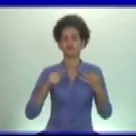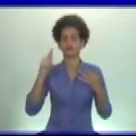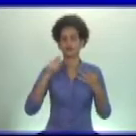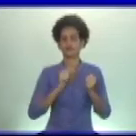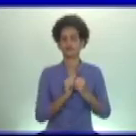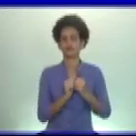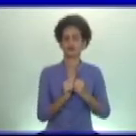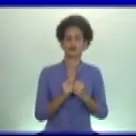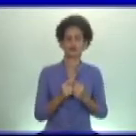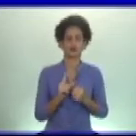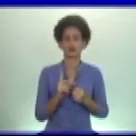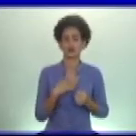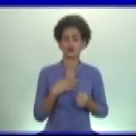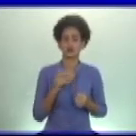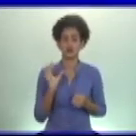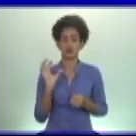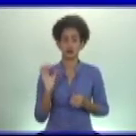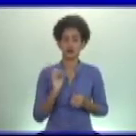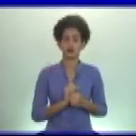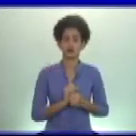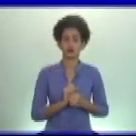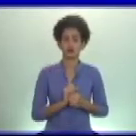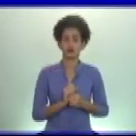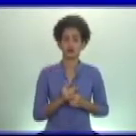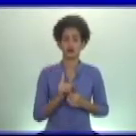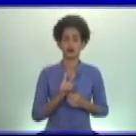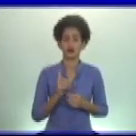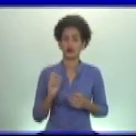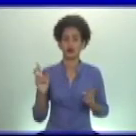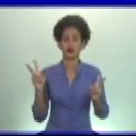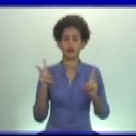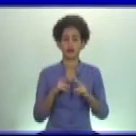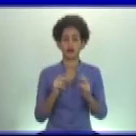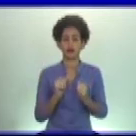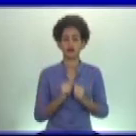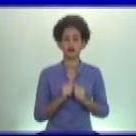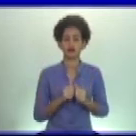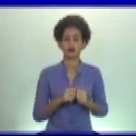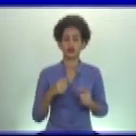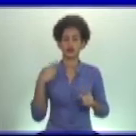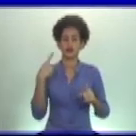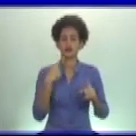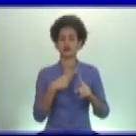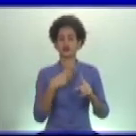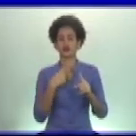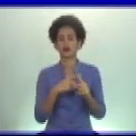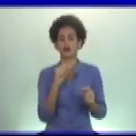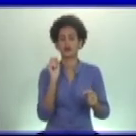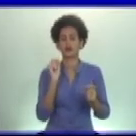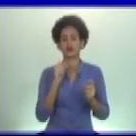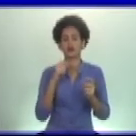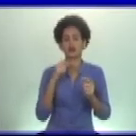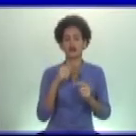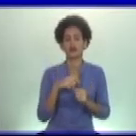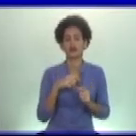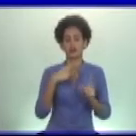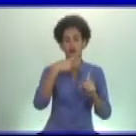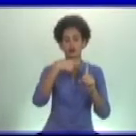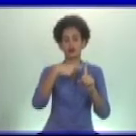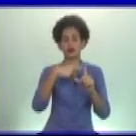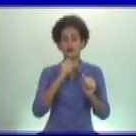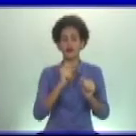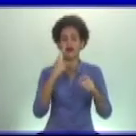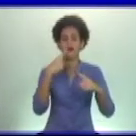dice no tiene 0, es impar, es positiva para las x menores que 3, se cumple